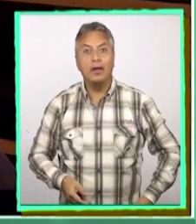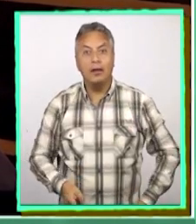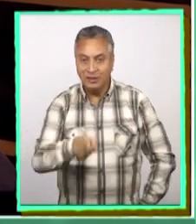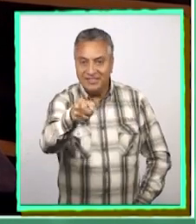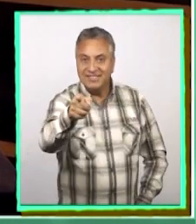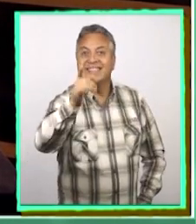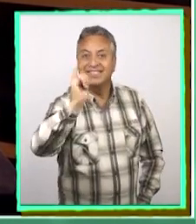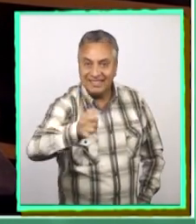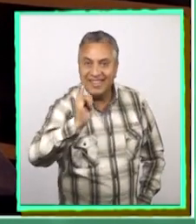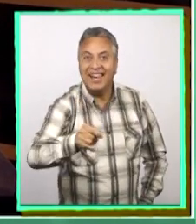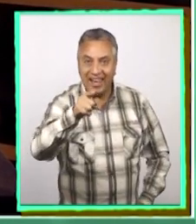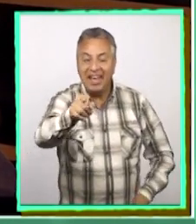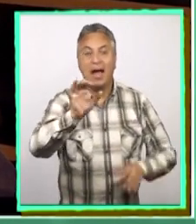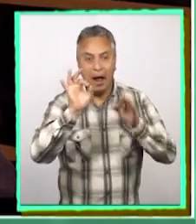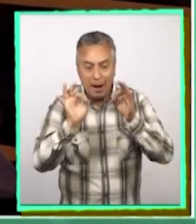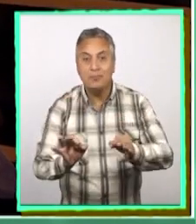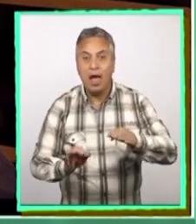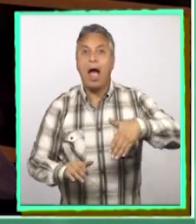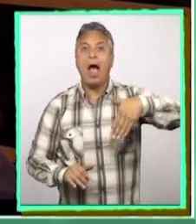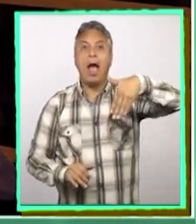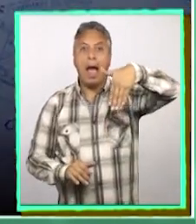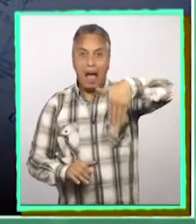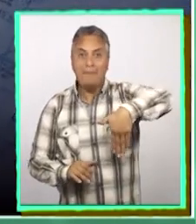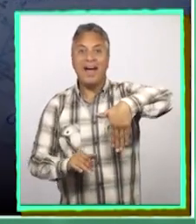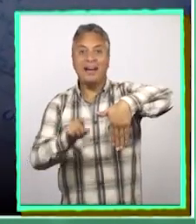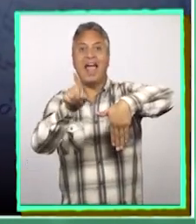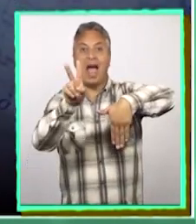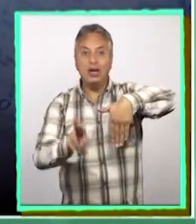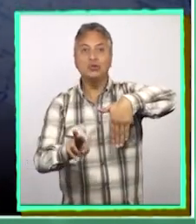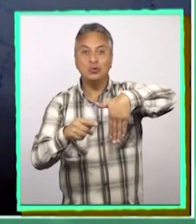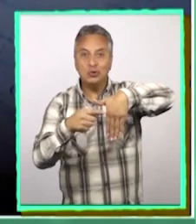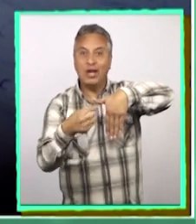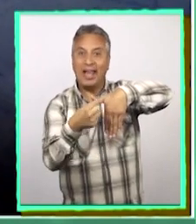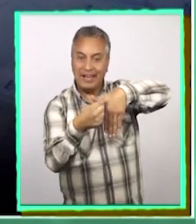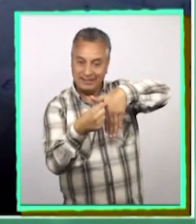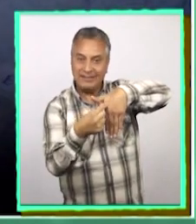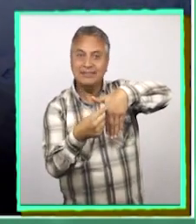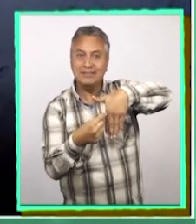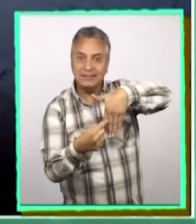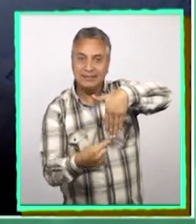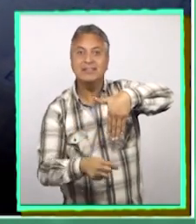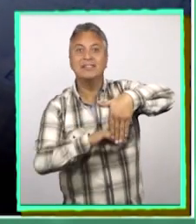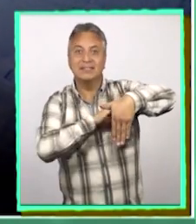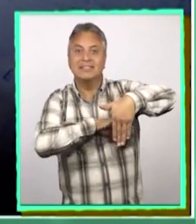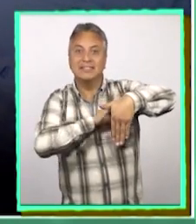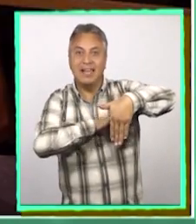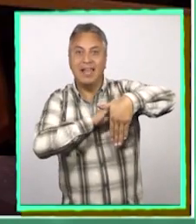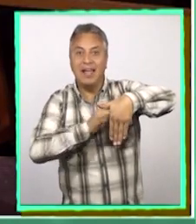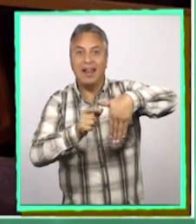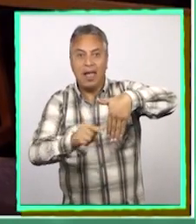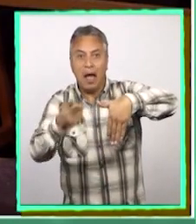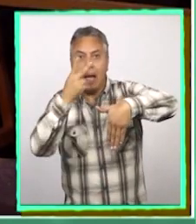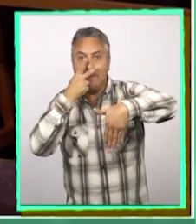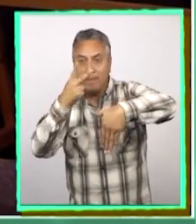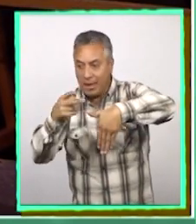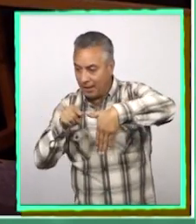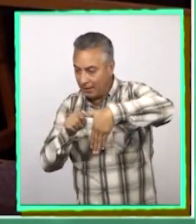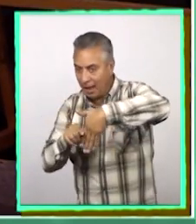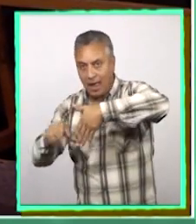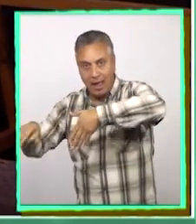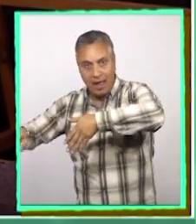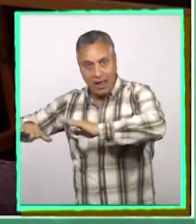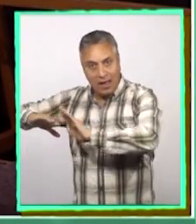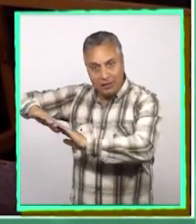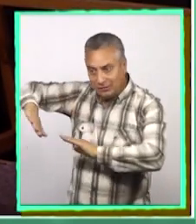bien, específicamente América del Sur. O sea, aquí está Chile. Miren cómo la luz del sol le llega a Chile